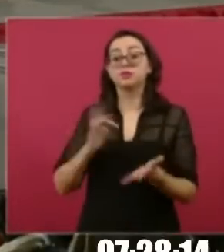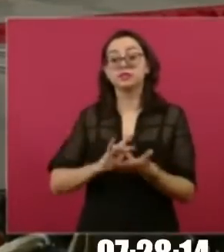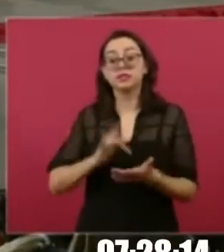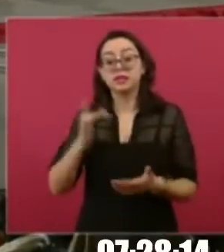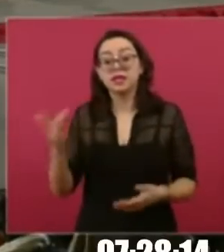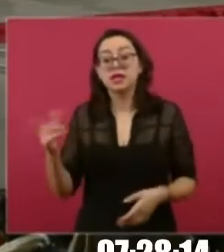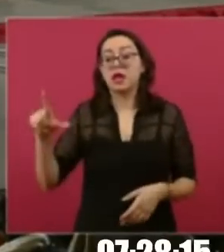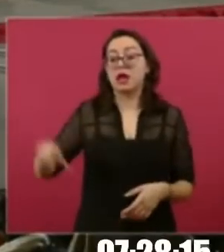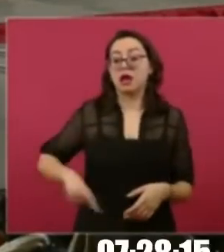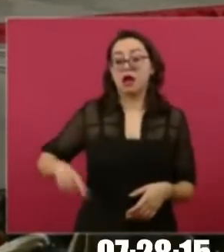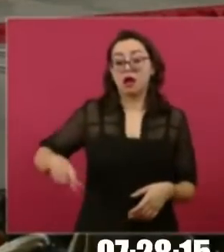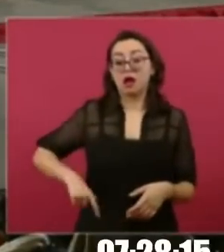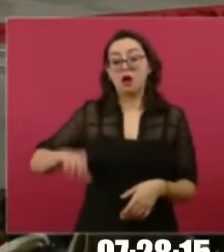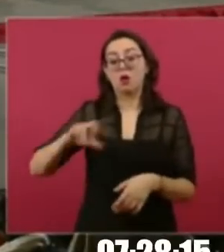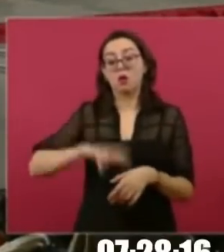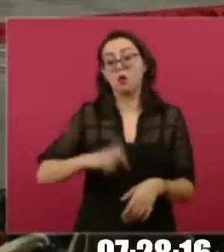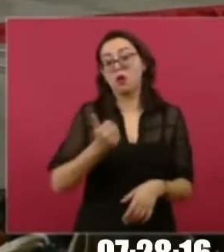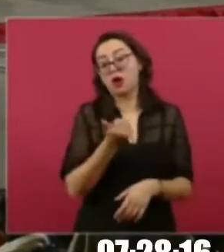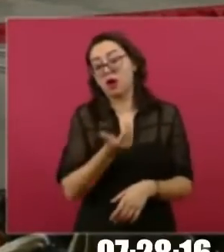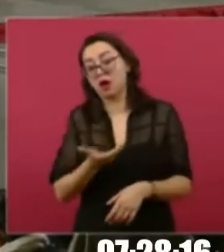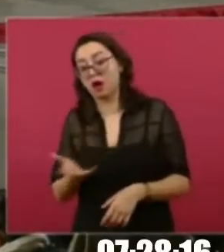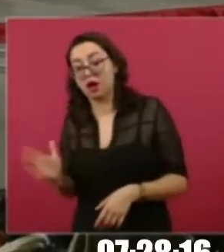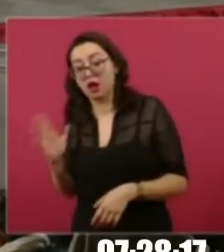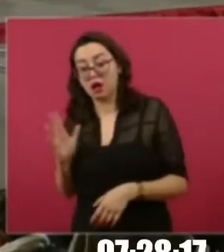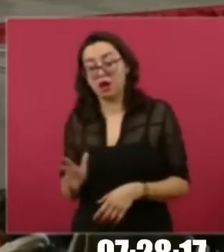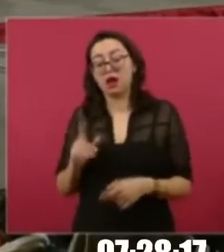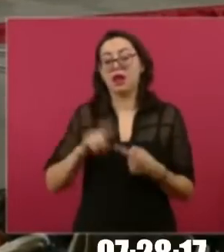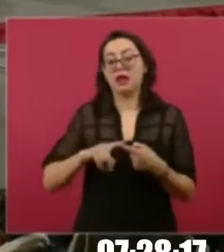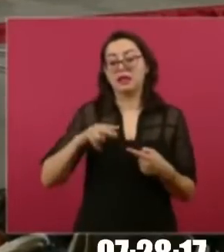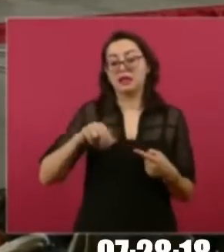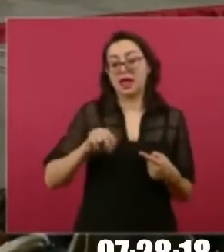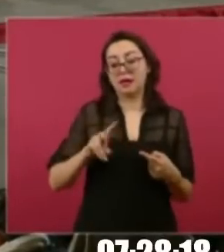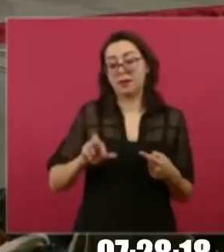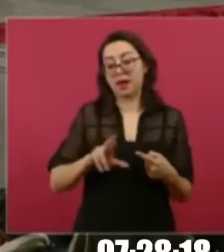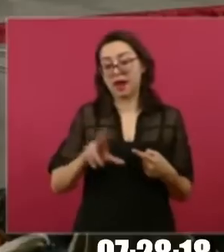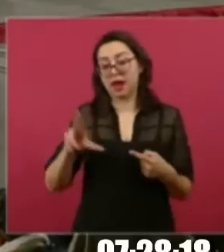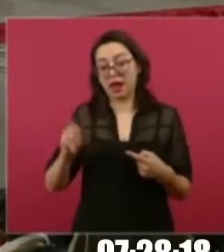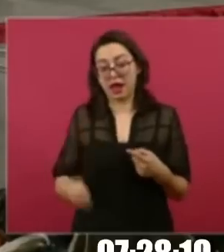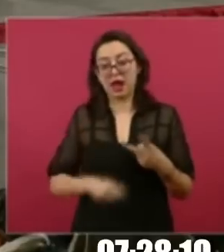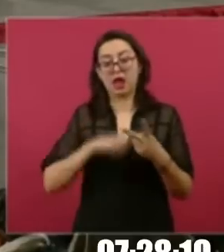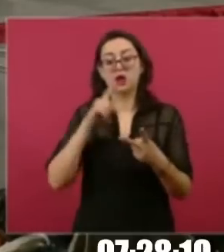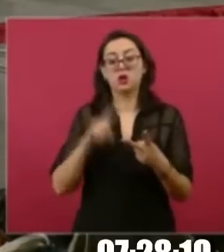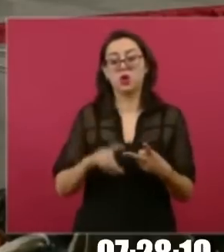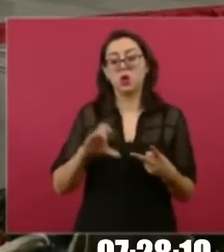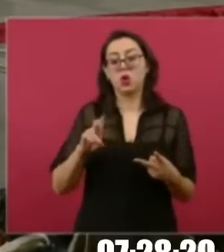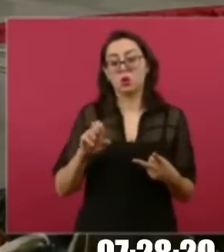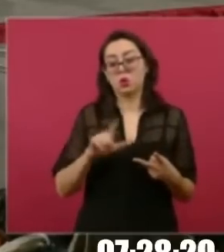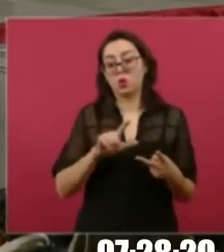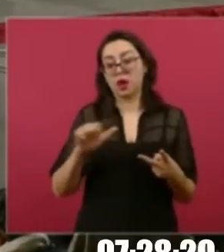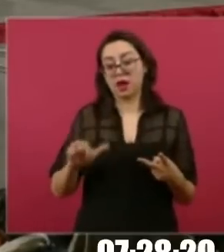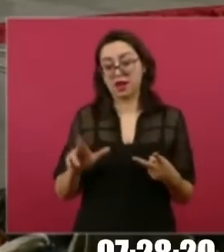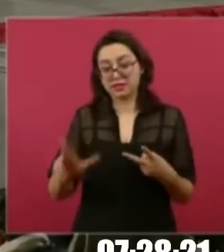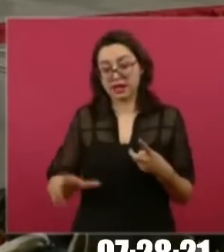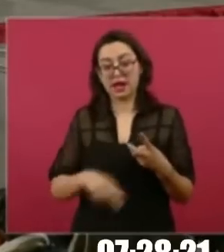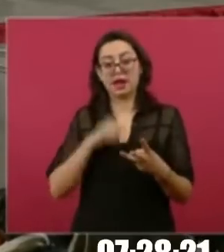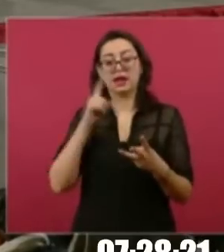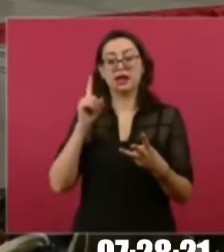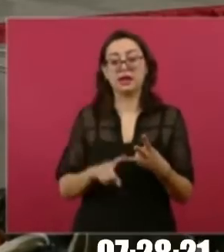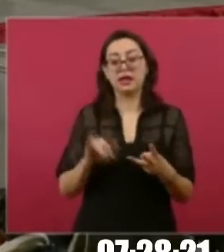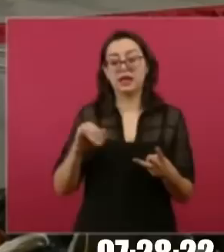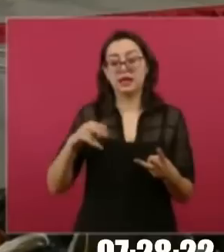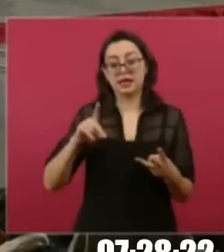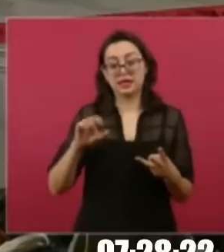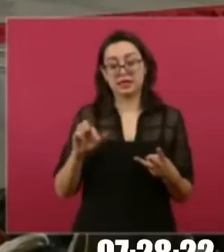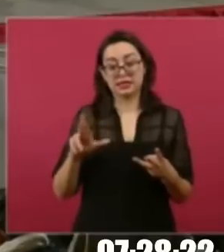en este proyecto de transformación desde el principio a la gobernadora Lorena Cuéllar Cisneros de Tlaxcala la gobernadora Indira